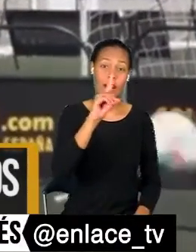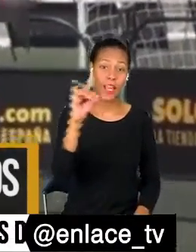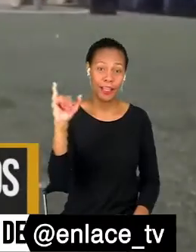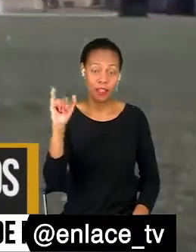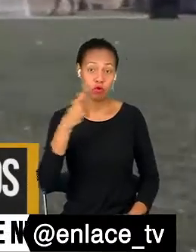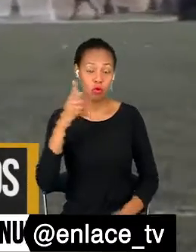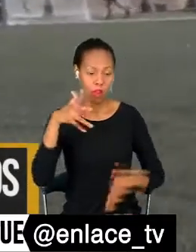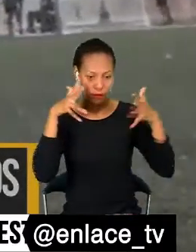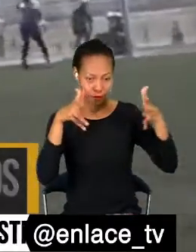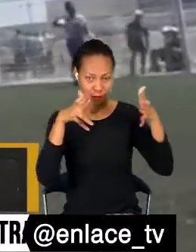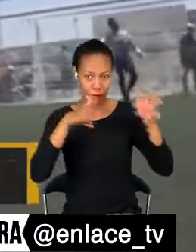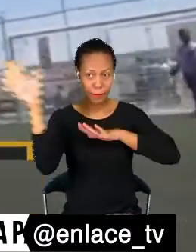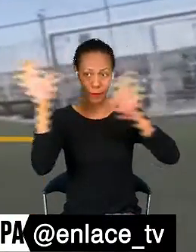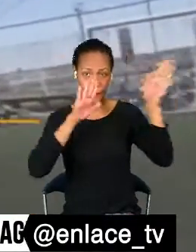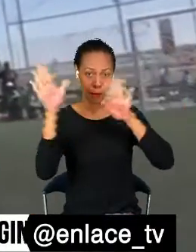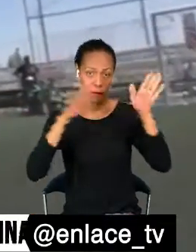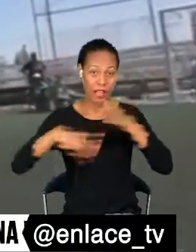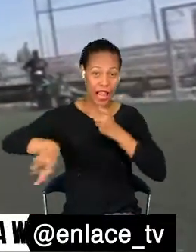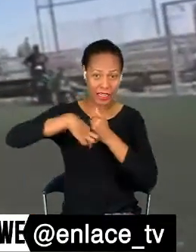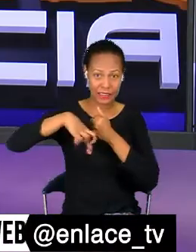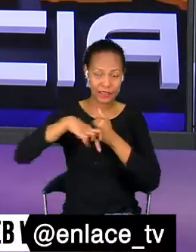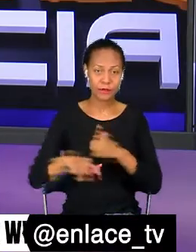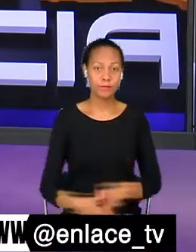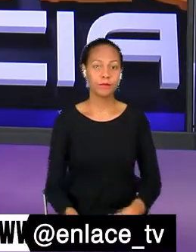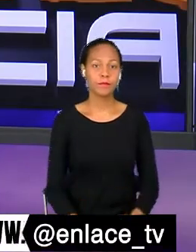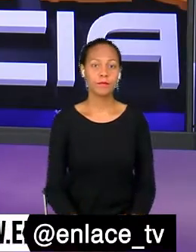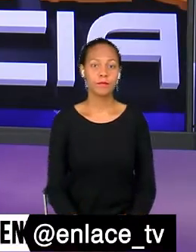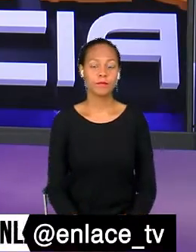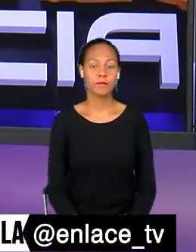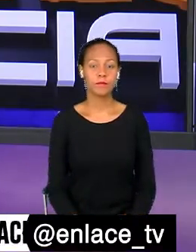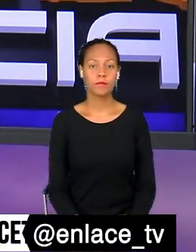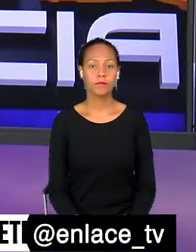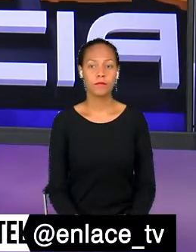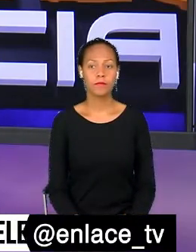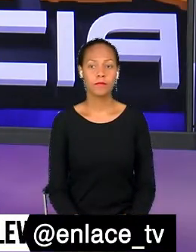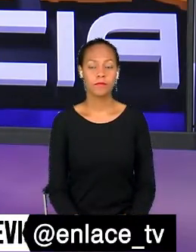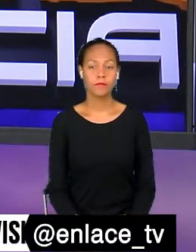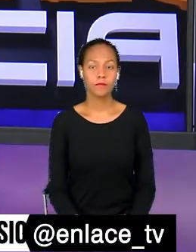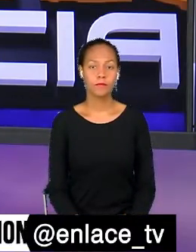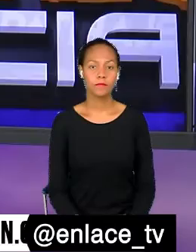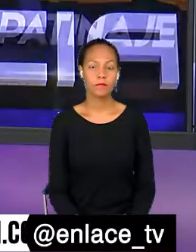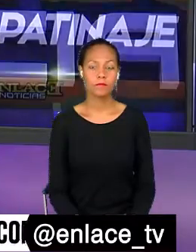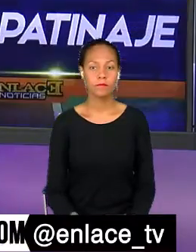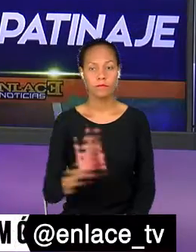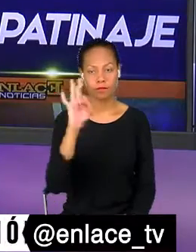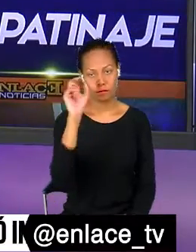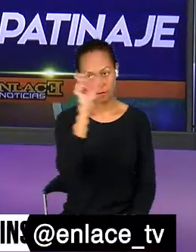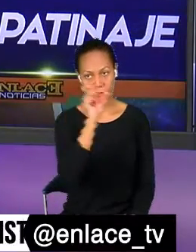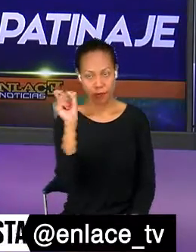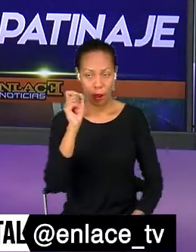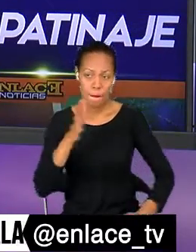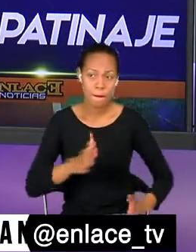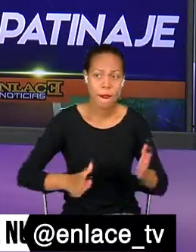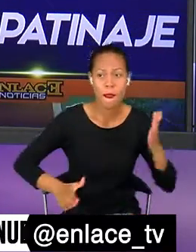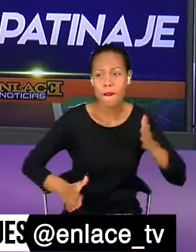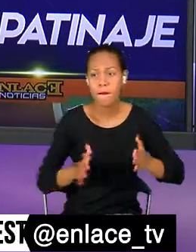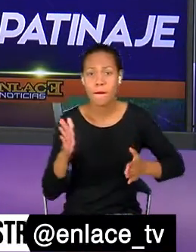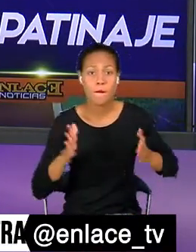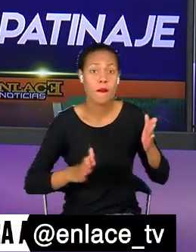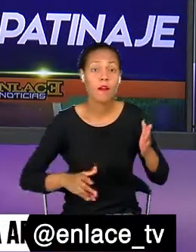de los guardameta de la máquina amarilla. En otras noticias, tres patinadores barranqueños aspiran a Selección Santander de